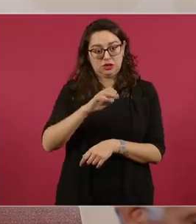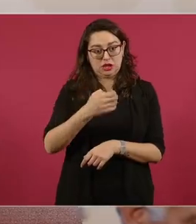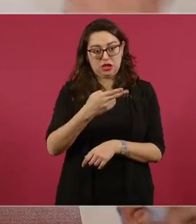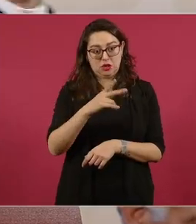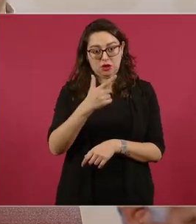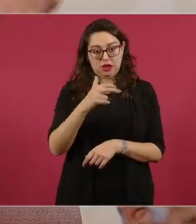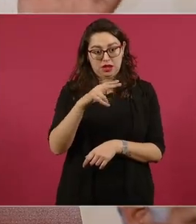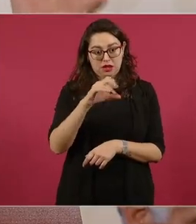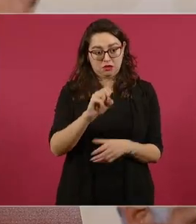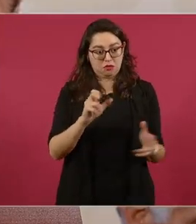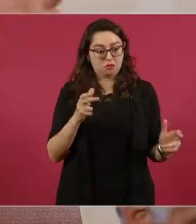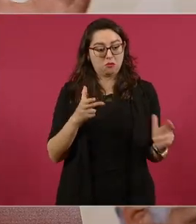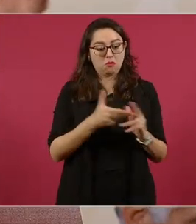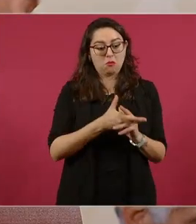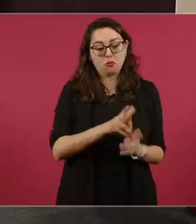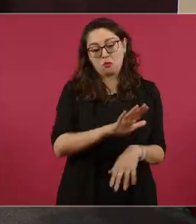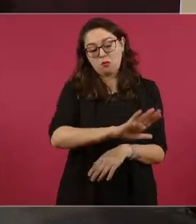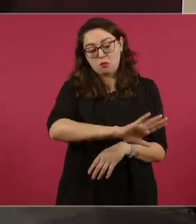y hay inconformidad,